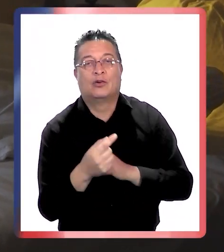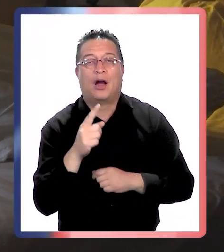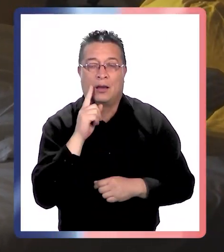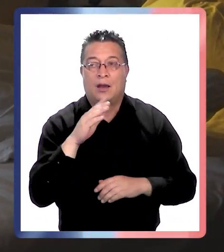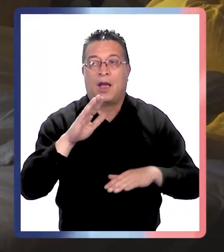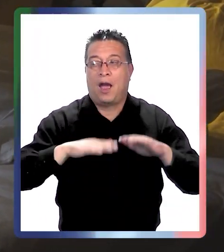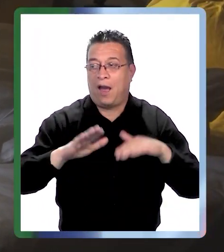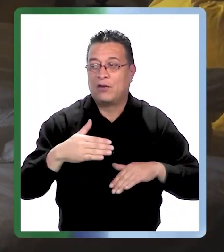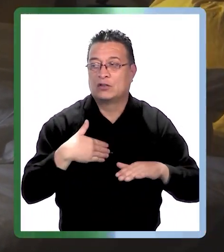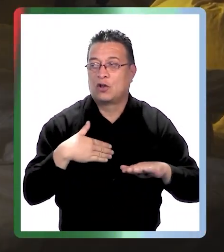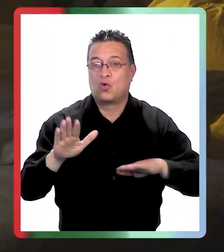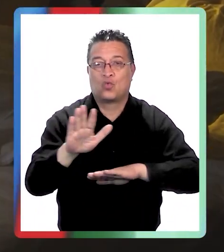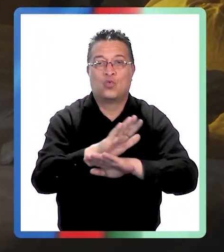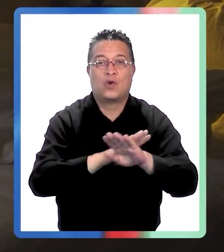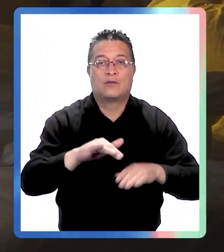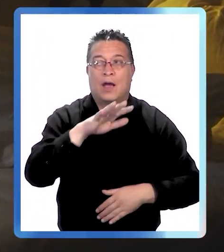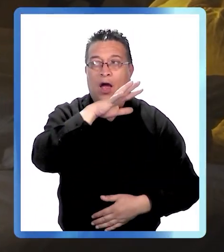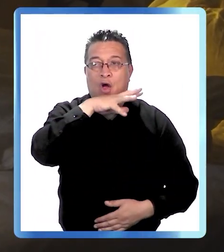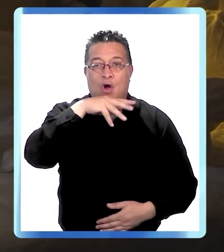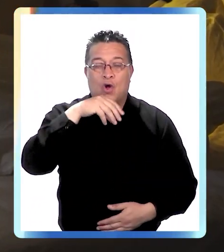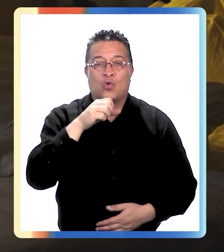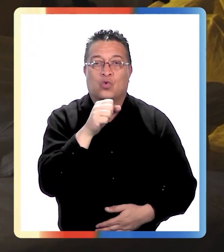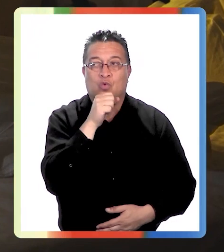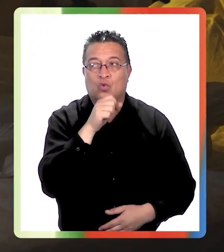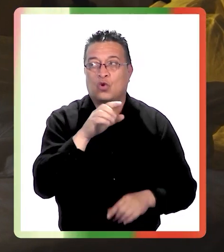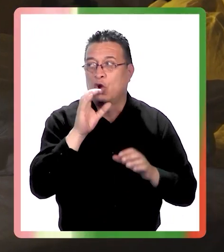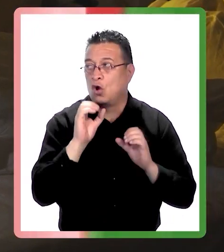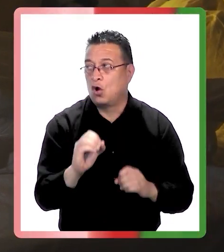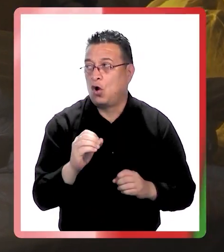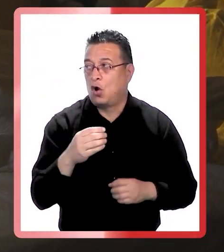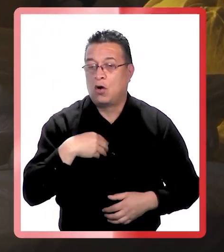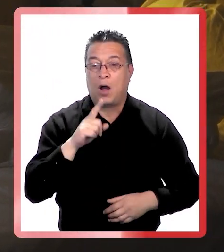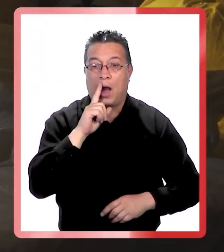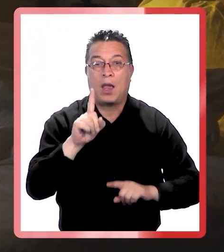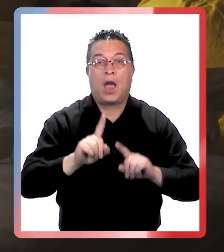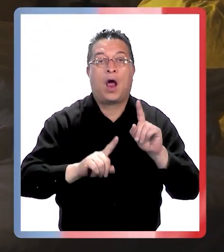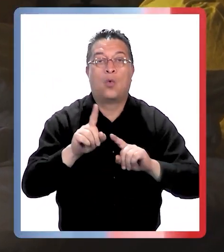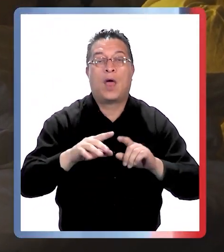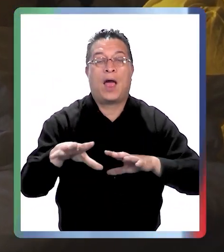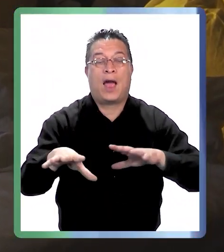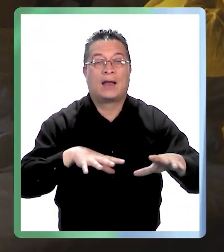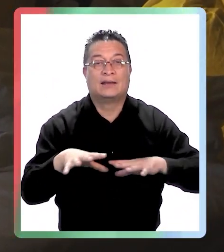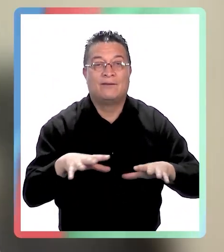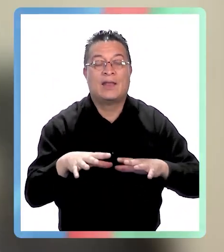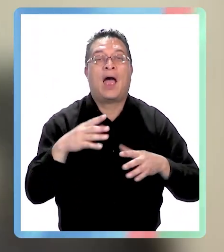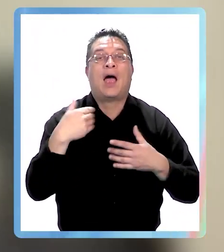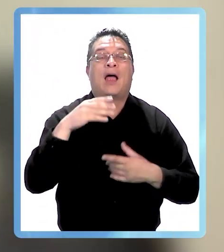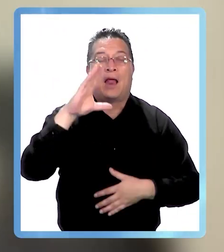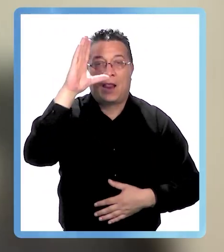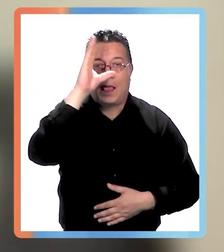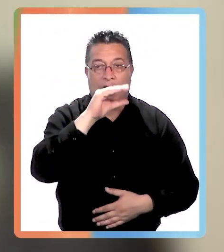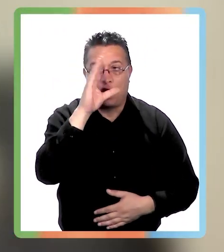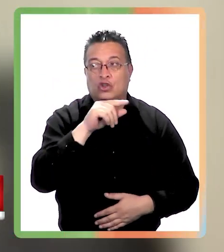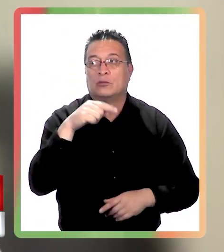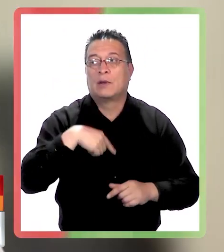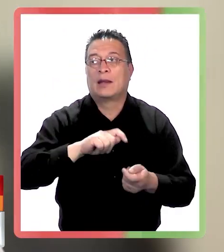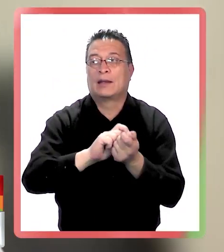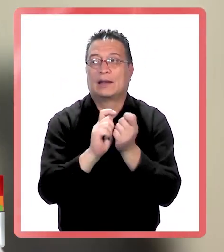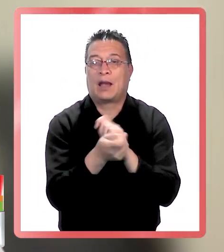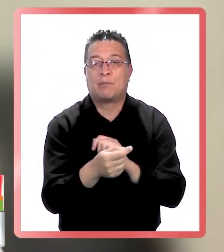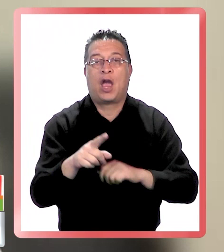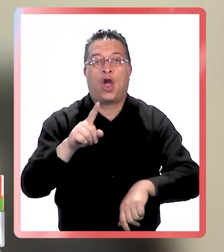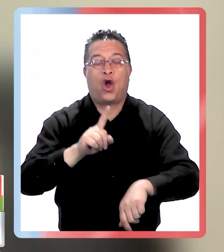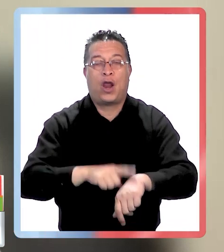veces somos cuidadores de adultos mayores, ¿cierto? O tenemos alguna actividad social durante la noche que también nos cambia el